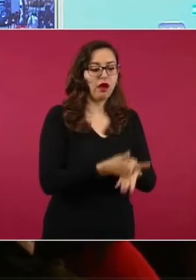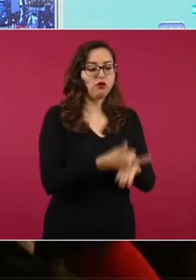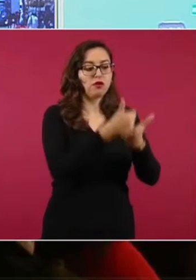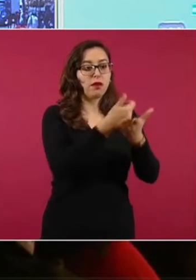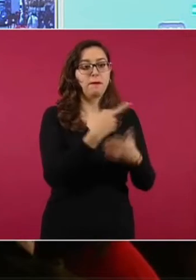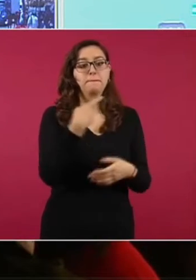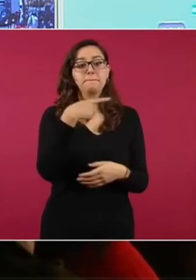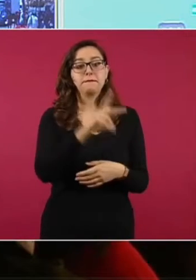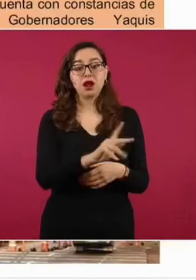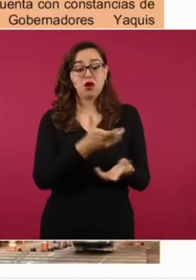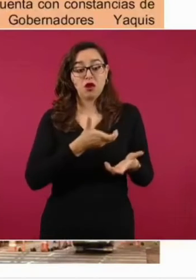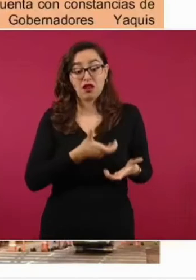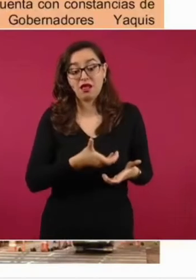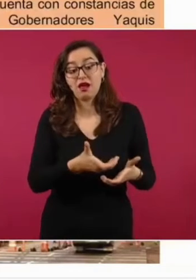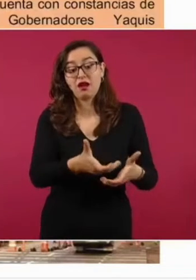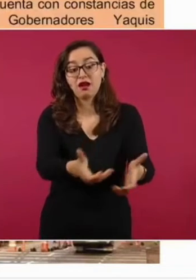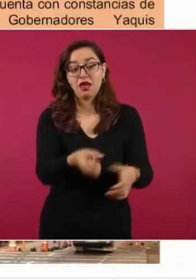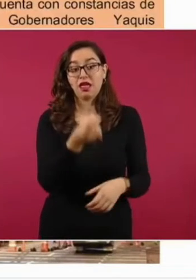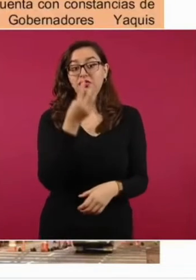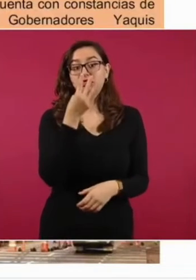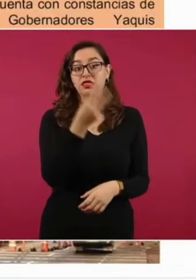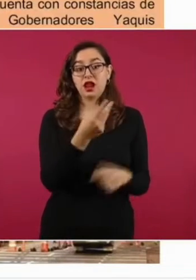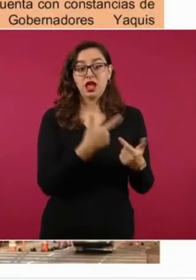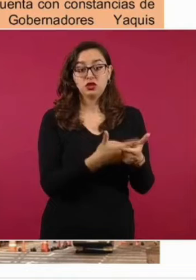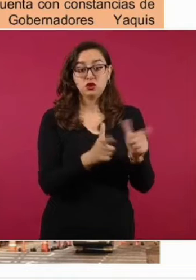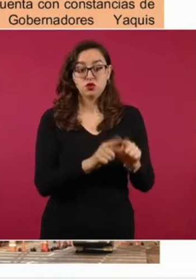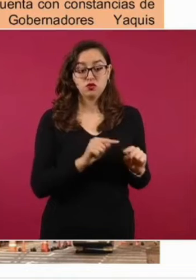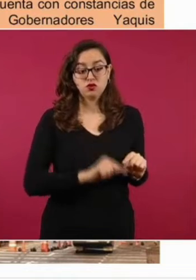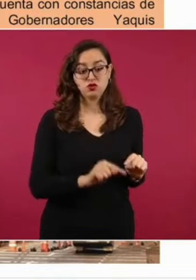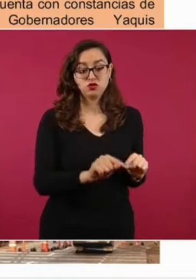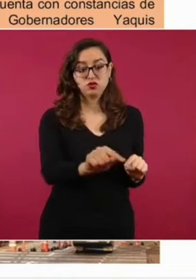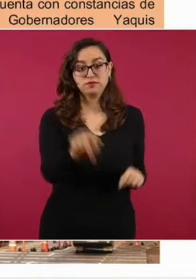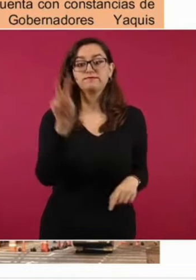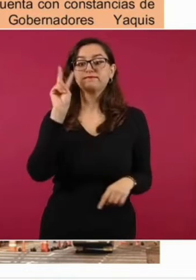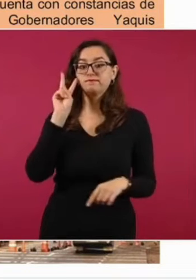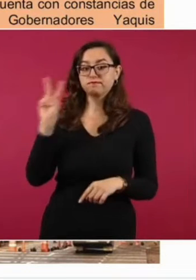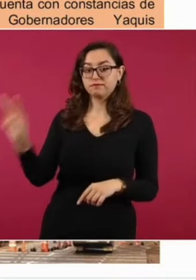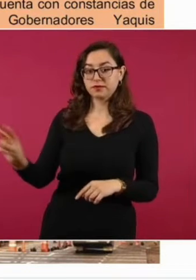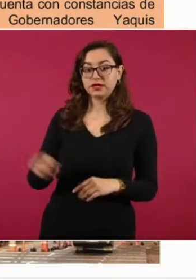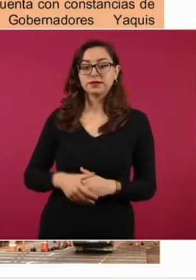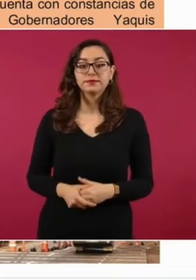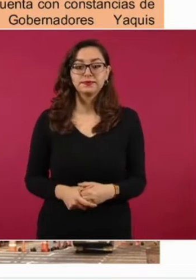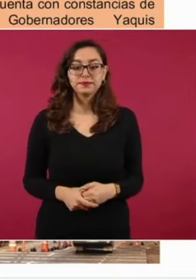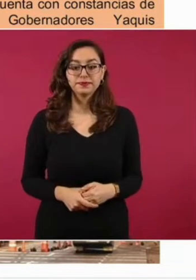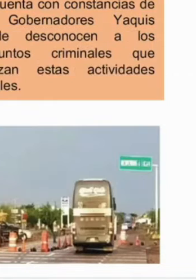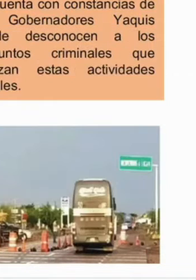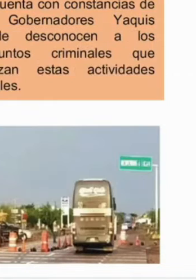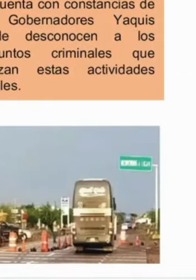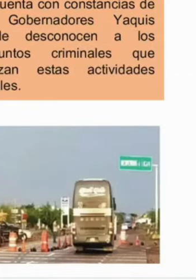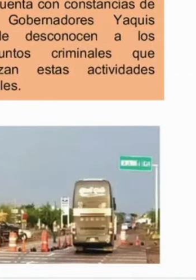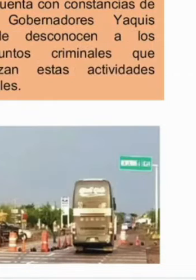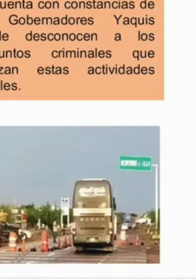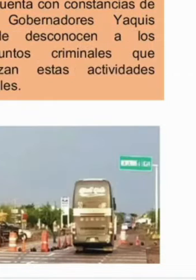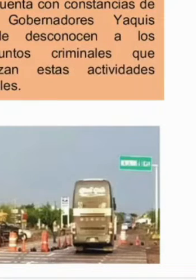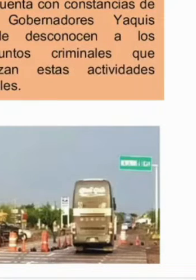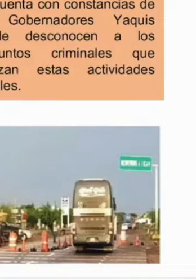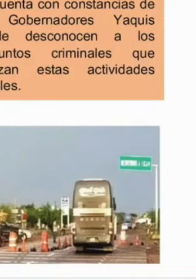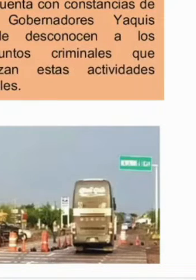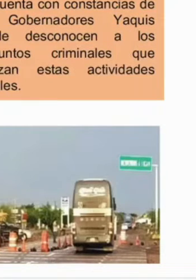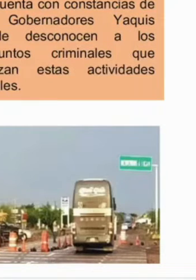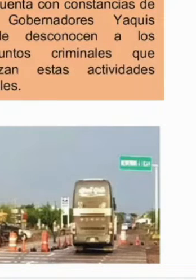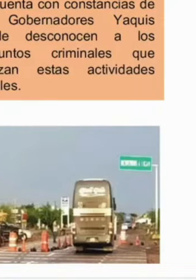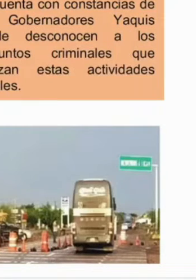de grupos que querían reivindicar supuestas demandas de este conglomerado. Sin embargo,